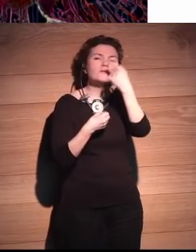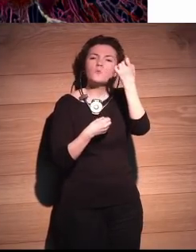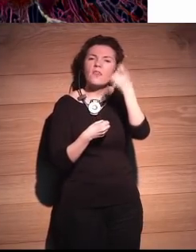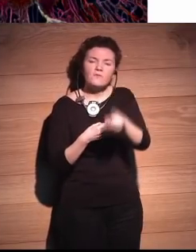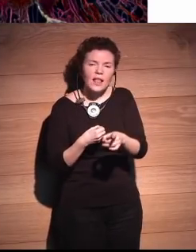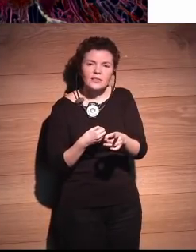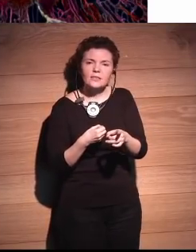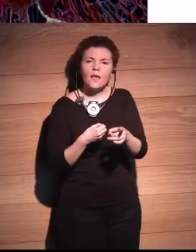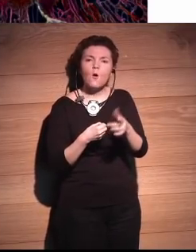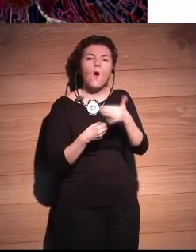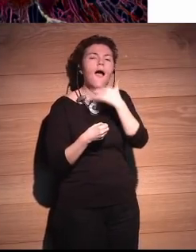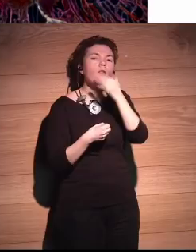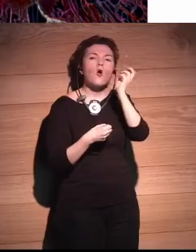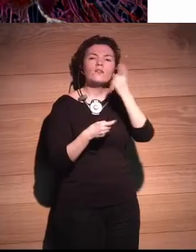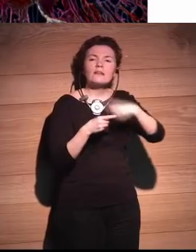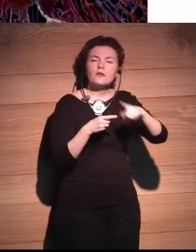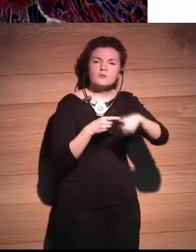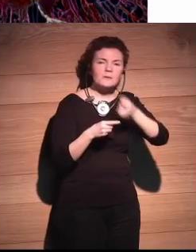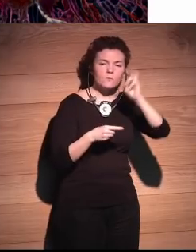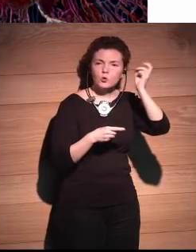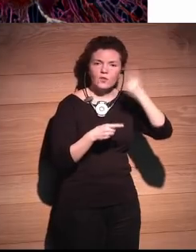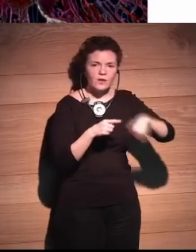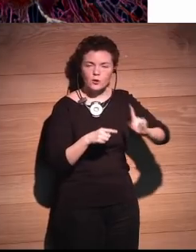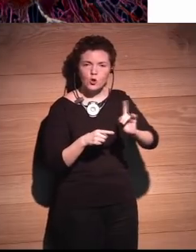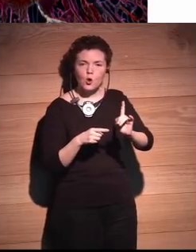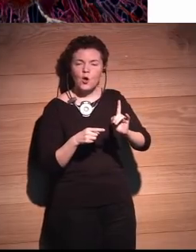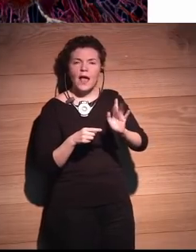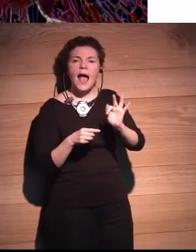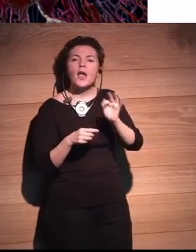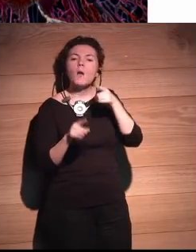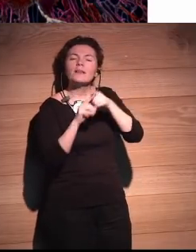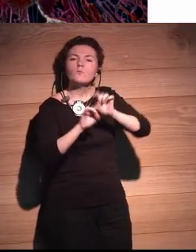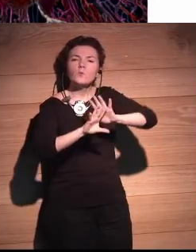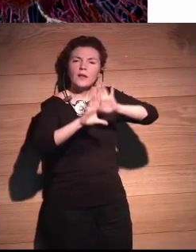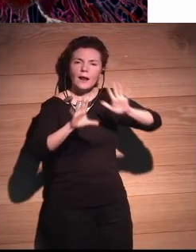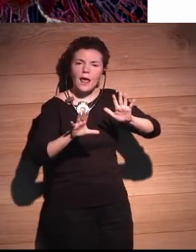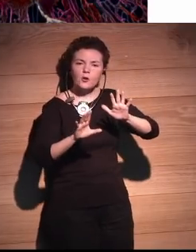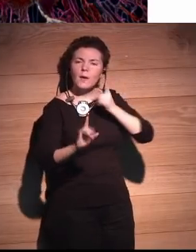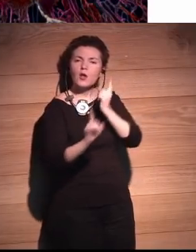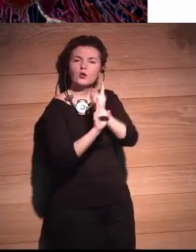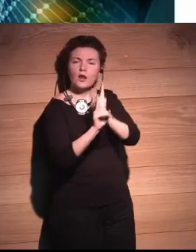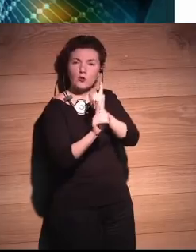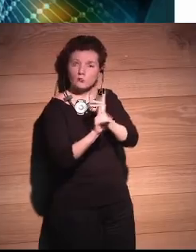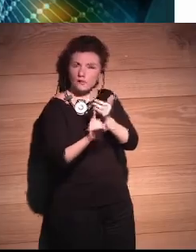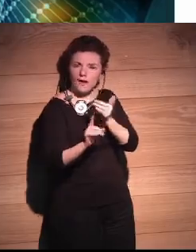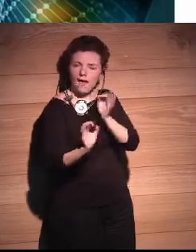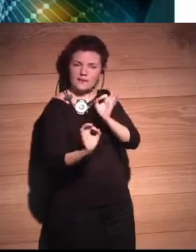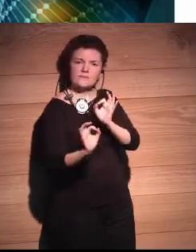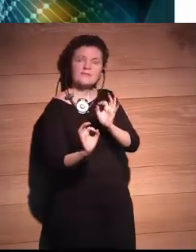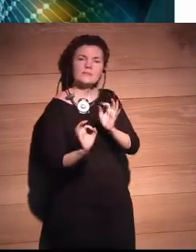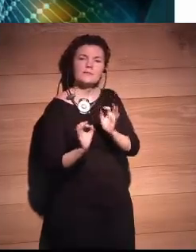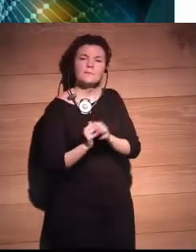pastilla, ni hay que administrar ningún otro tipo de medicamento, es decir, hay un objetivo y se ataca. Entonces esto se trata